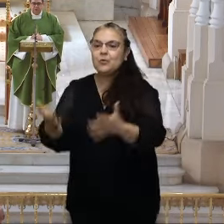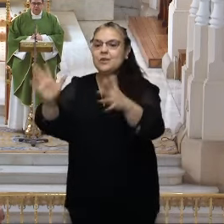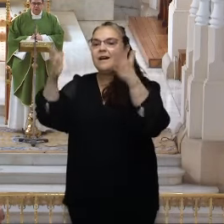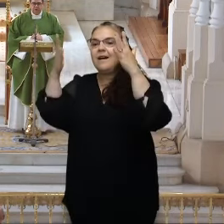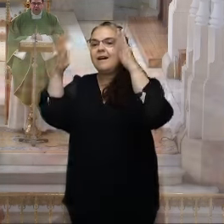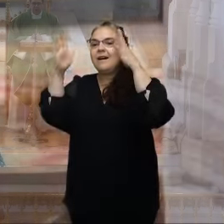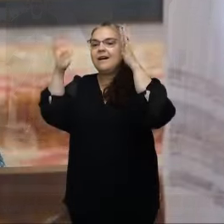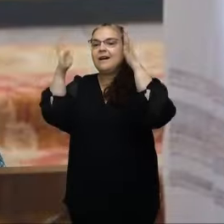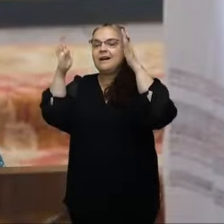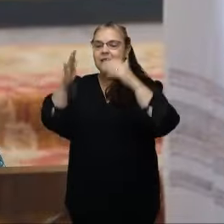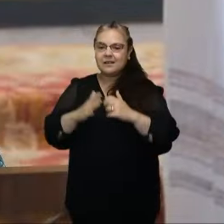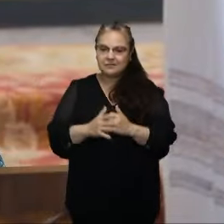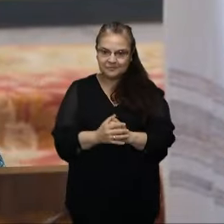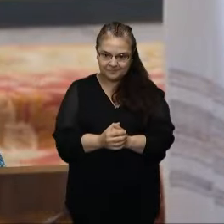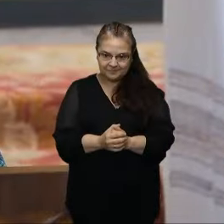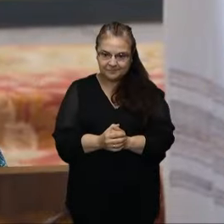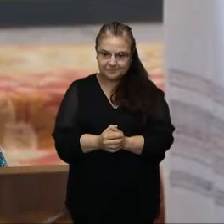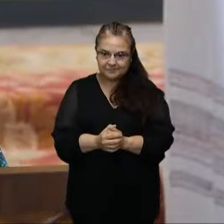aleluya.